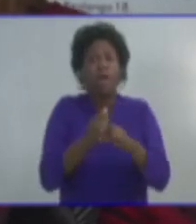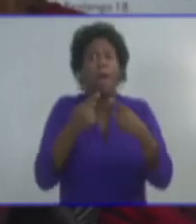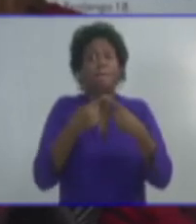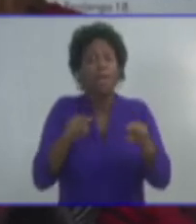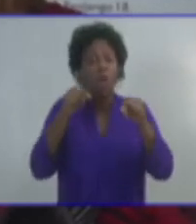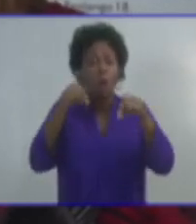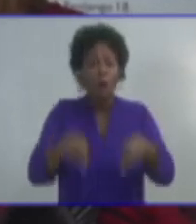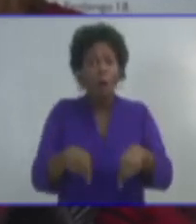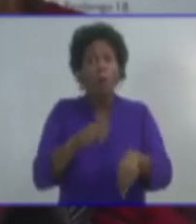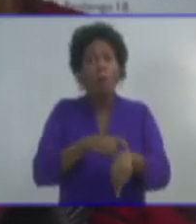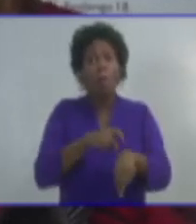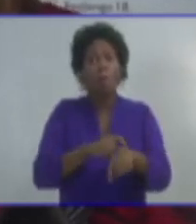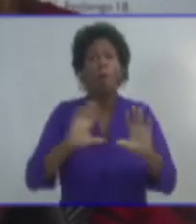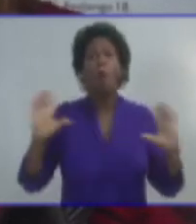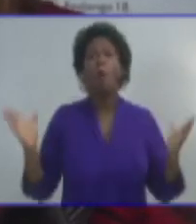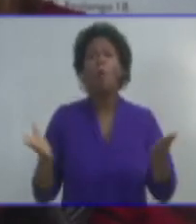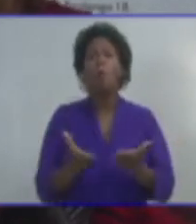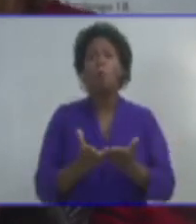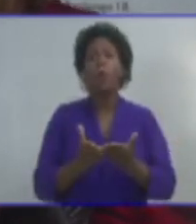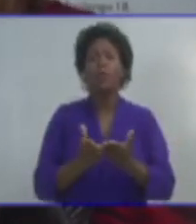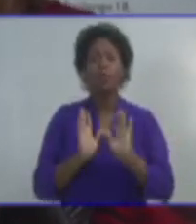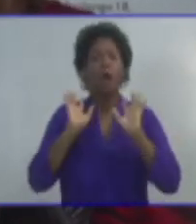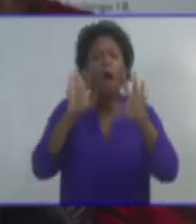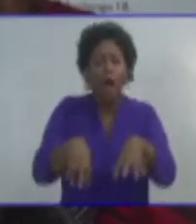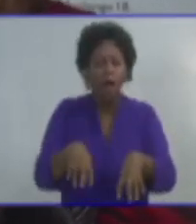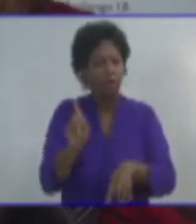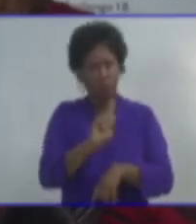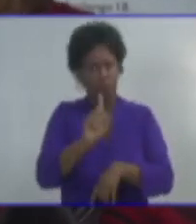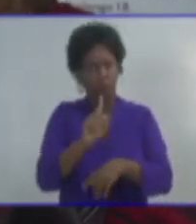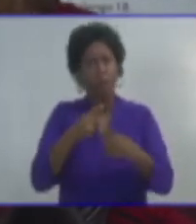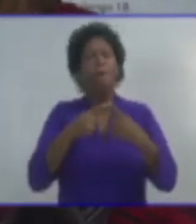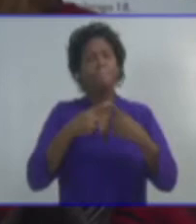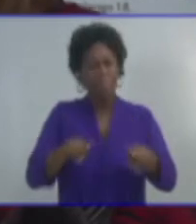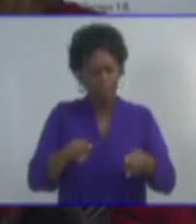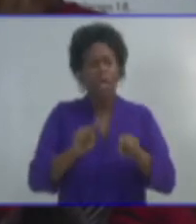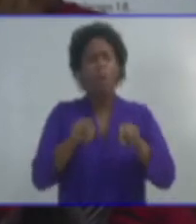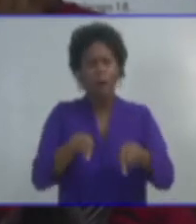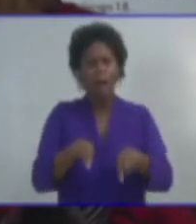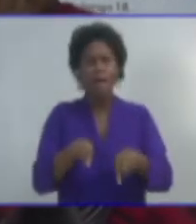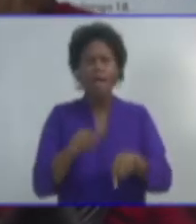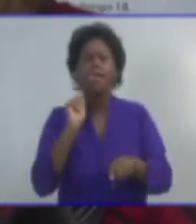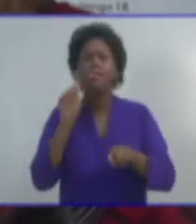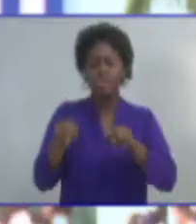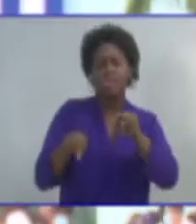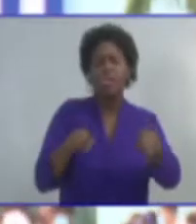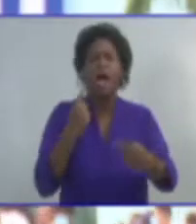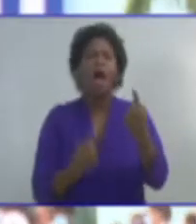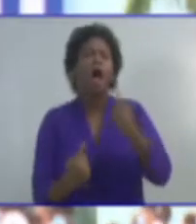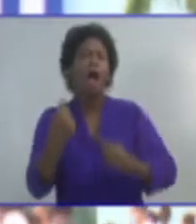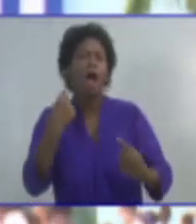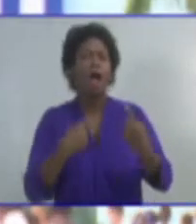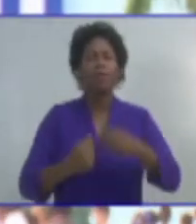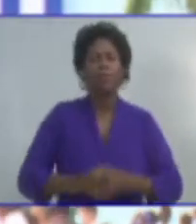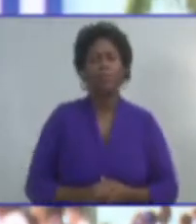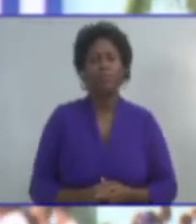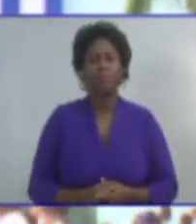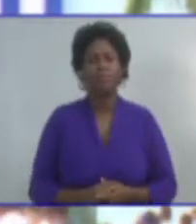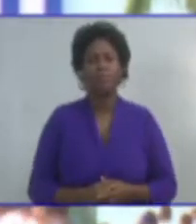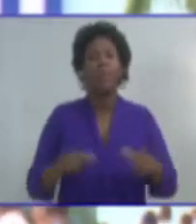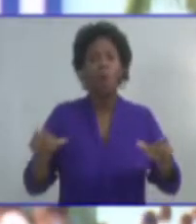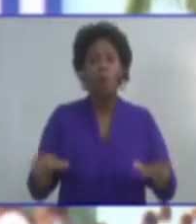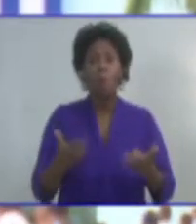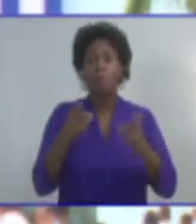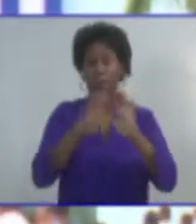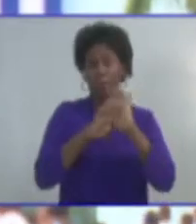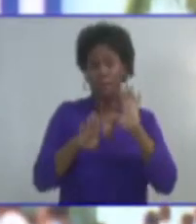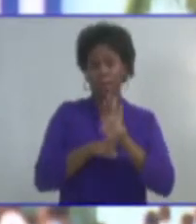este momento la asistencia total, sí sabemos que está la presencia de casi todos nuestros estudiantes. Para constatar el cumplimiento de las